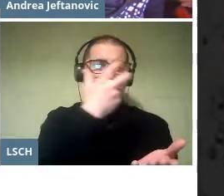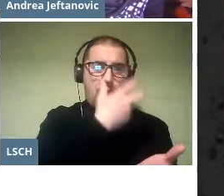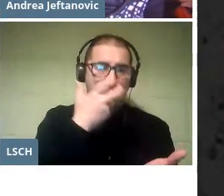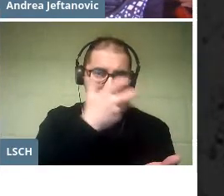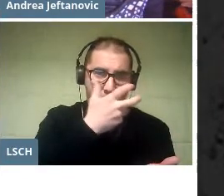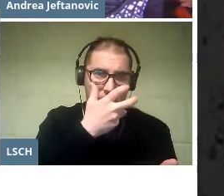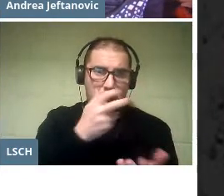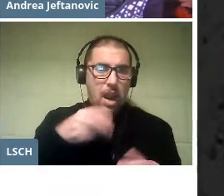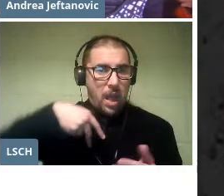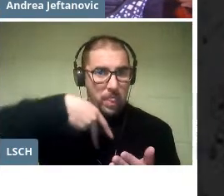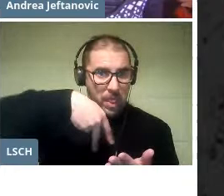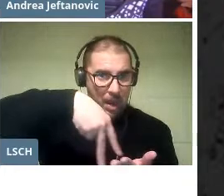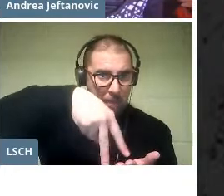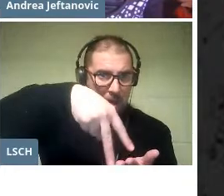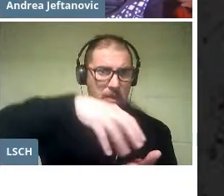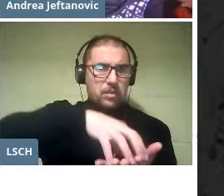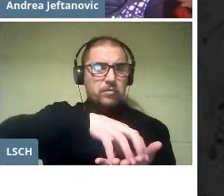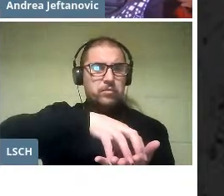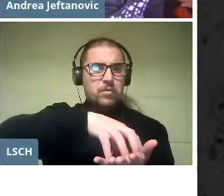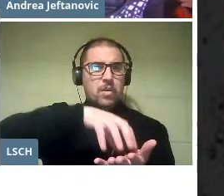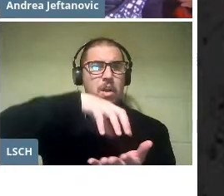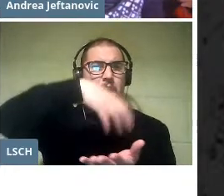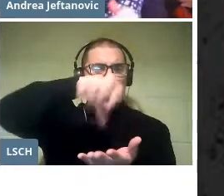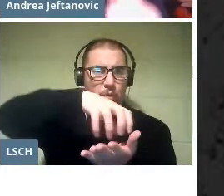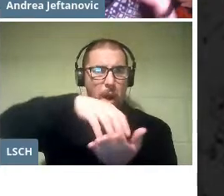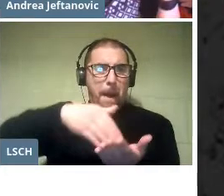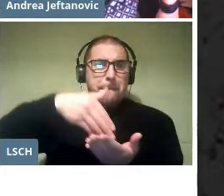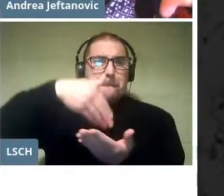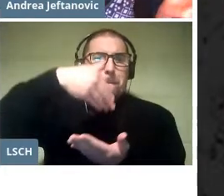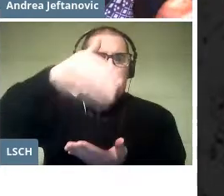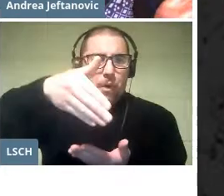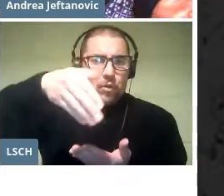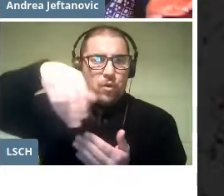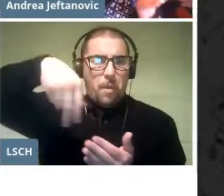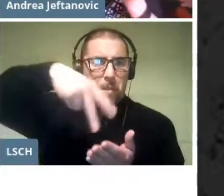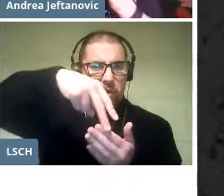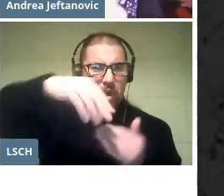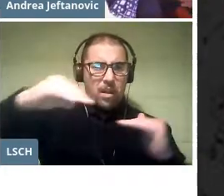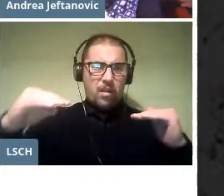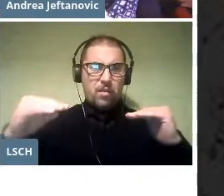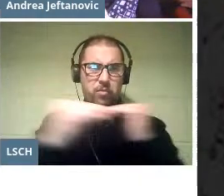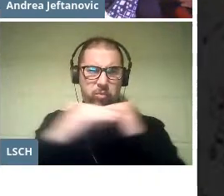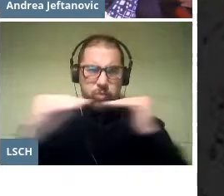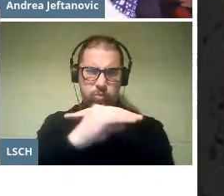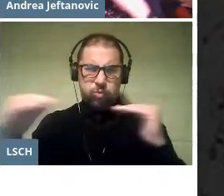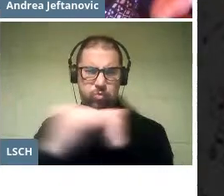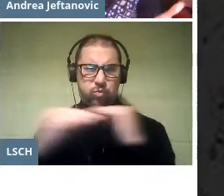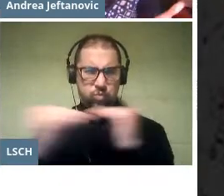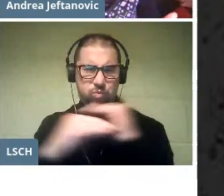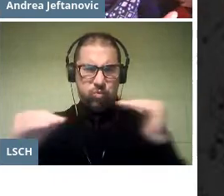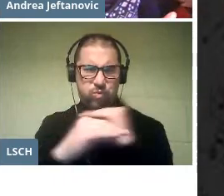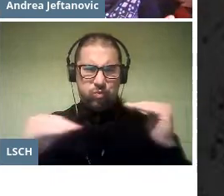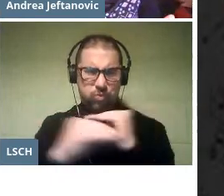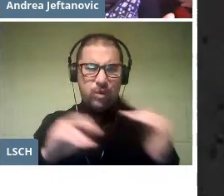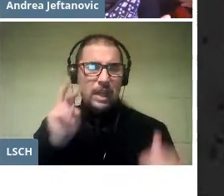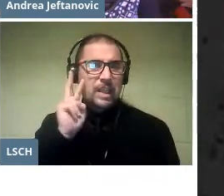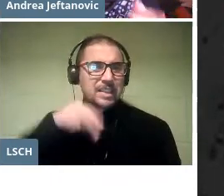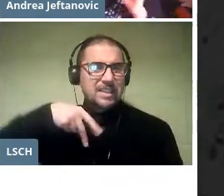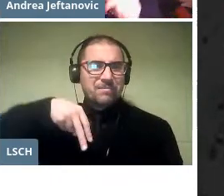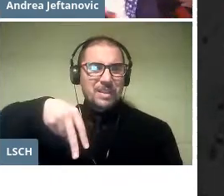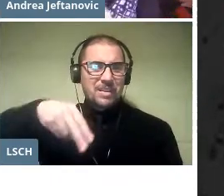caminantes, una ciudad post-peatonal, esa de suburbios y autopistas sin